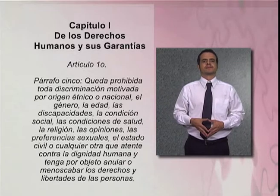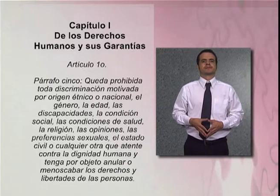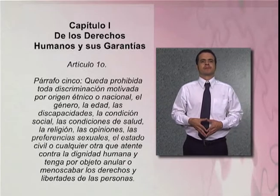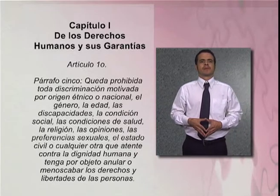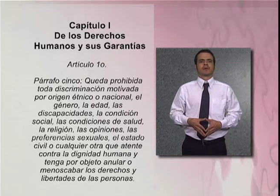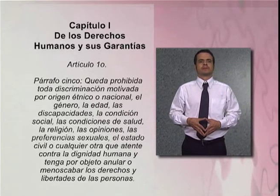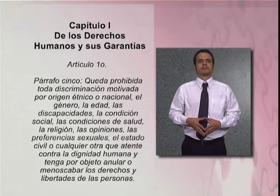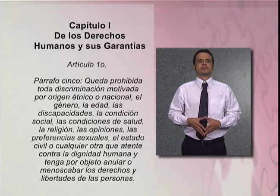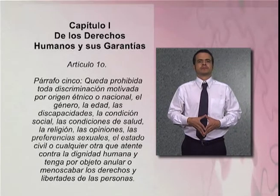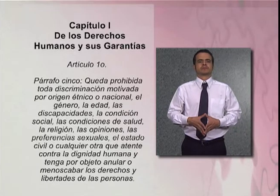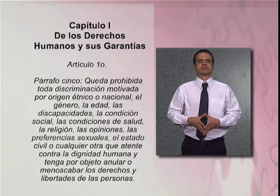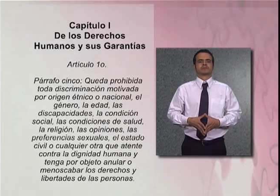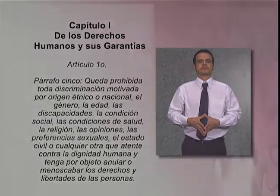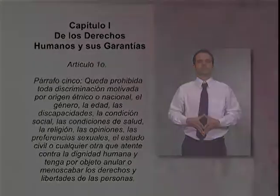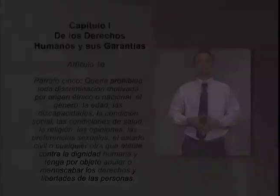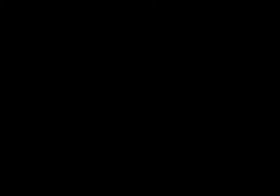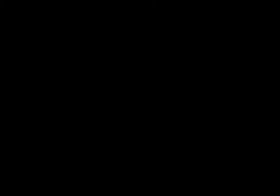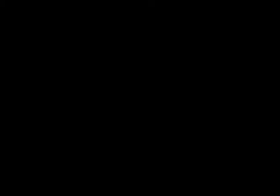personas